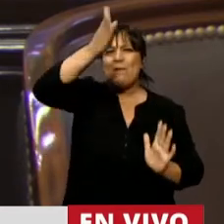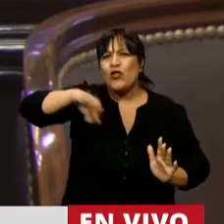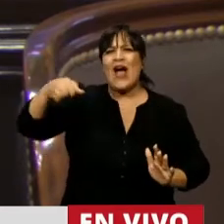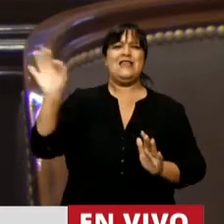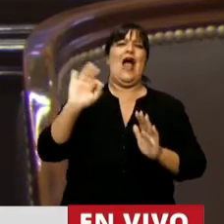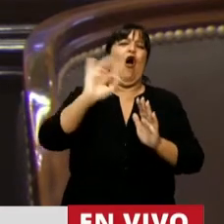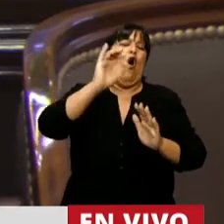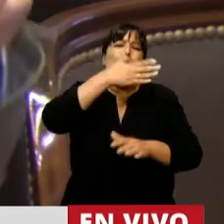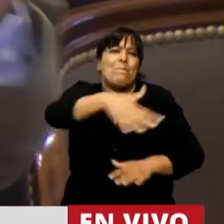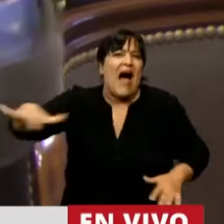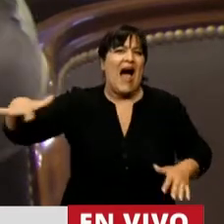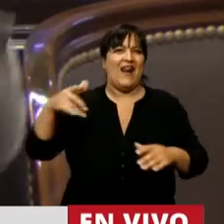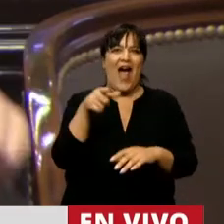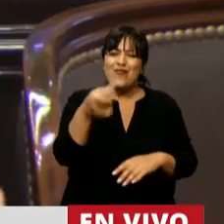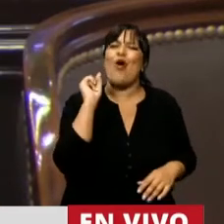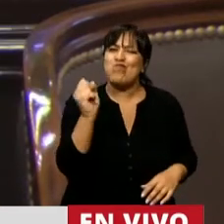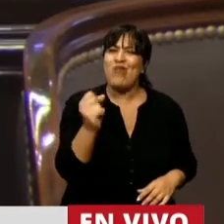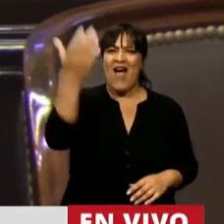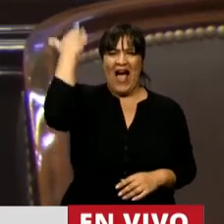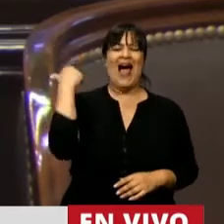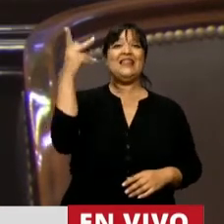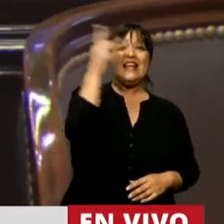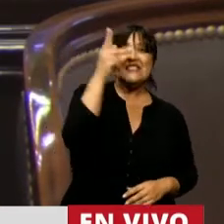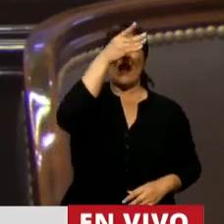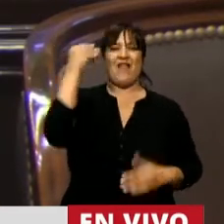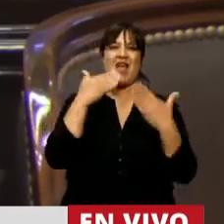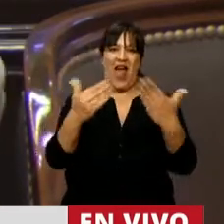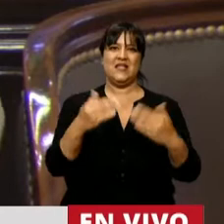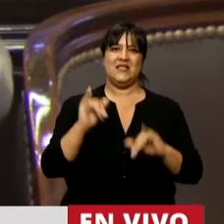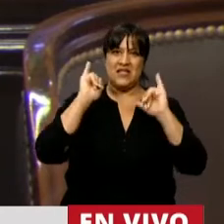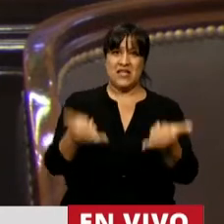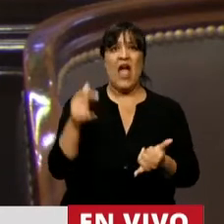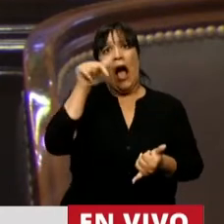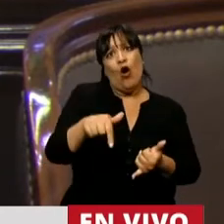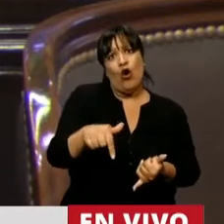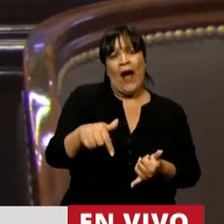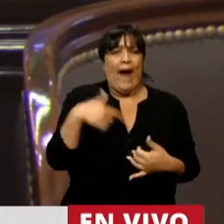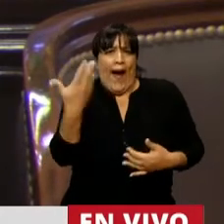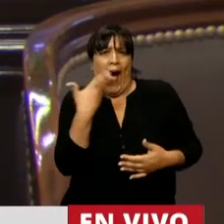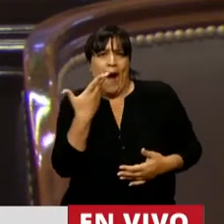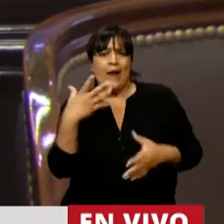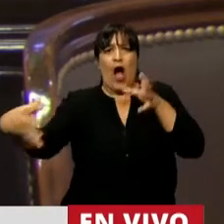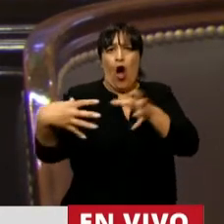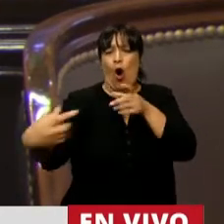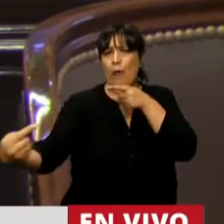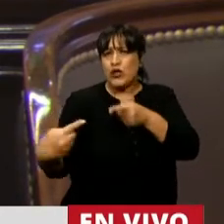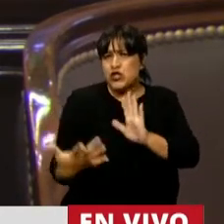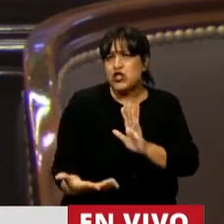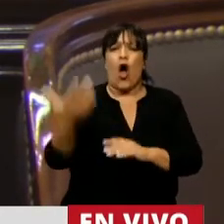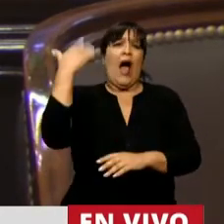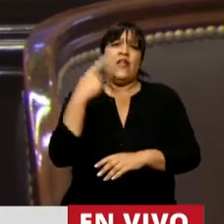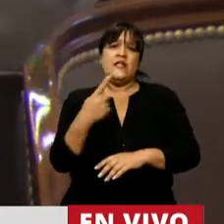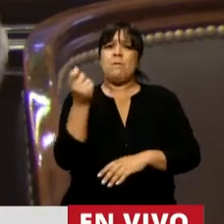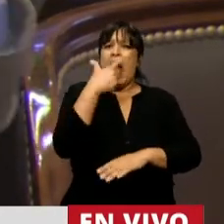la sierra o del mar eso fue el gobierno de néstor y cristina y nos vienen a hablar la oposición que cuando fue gobierno